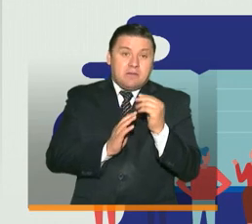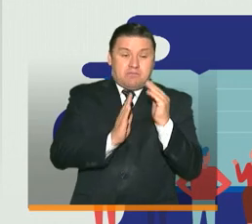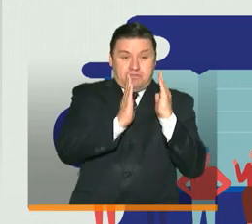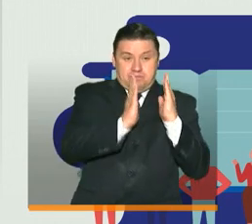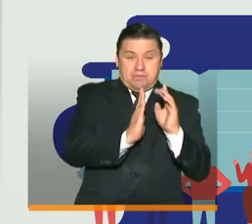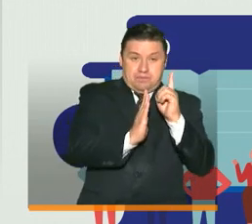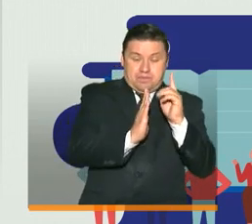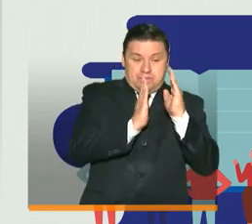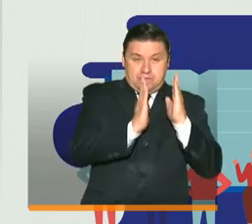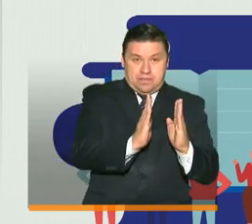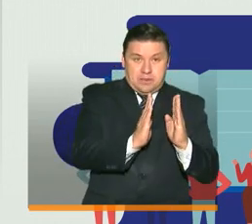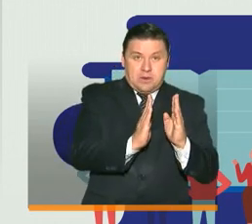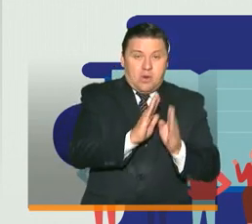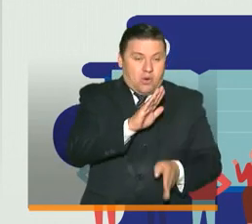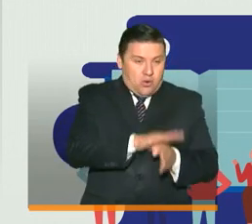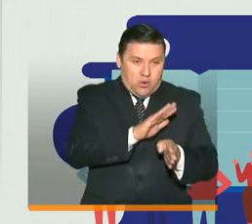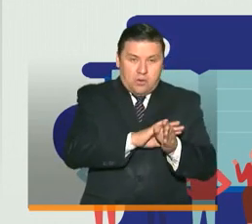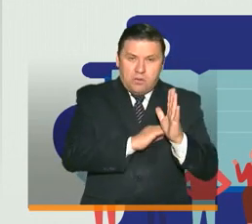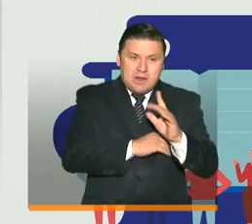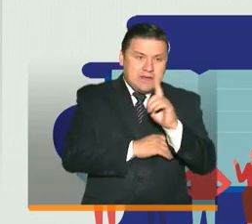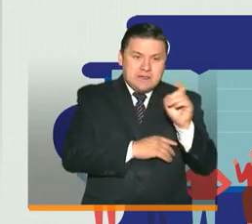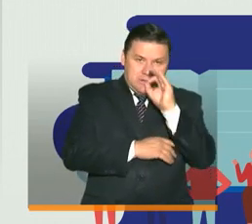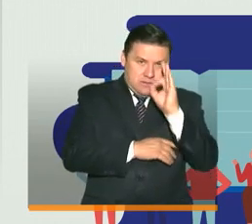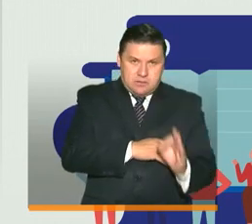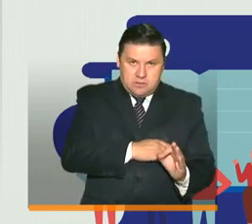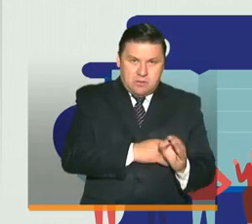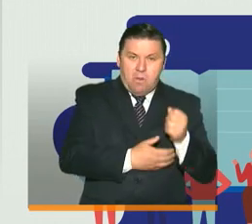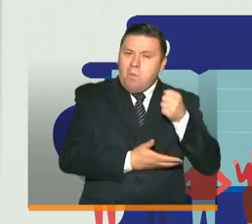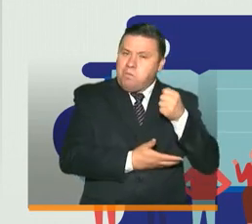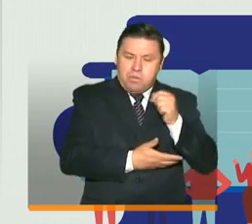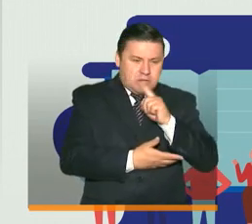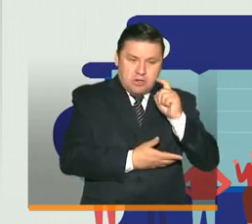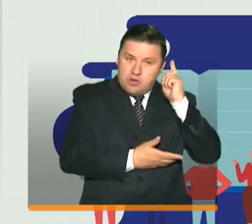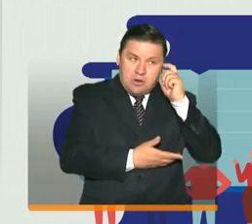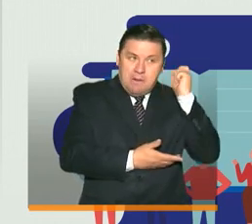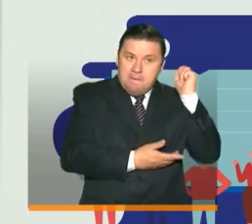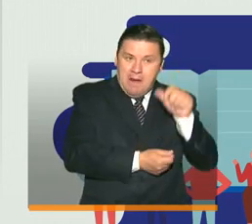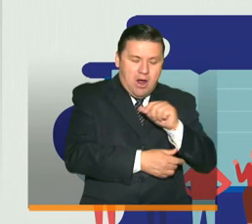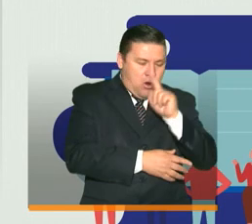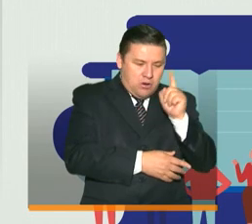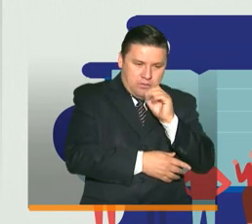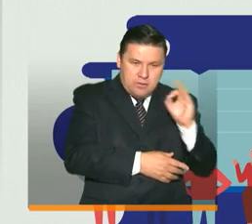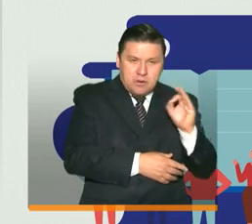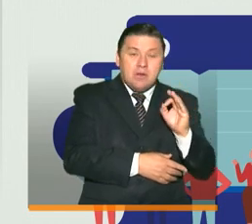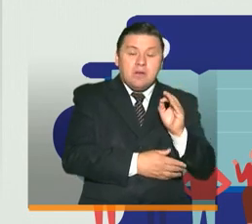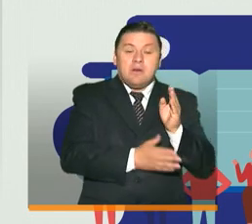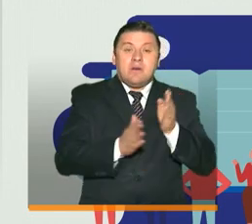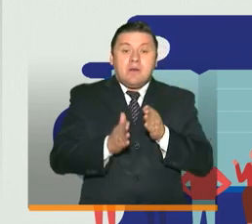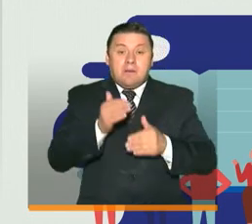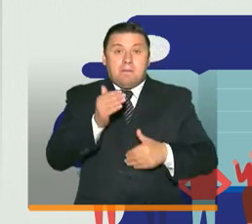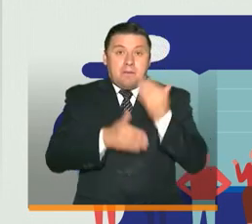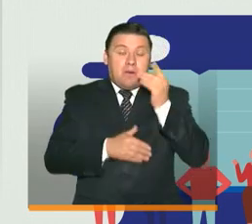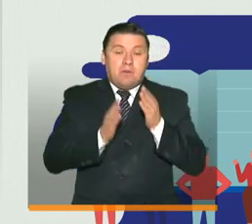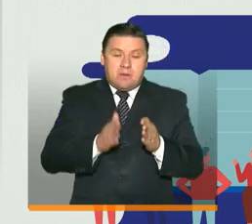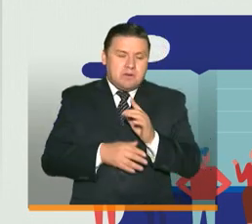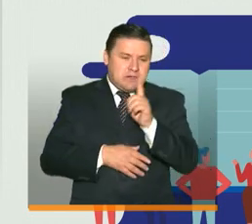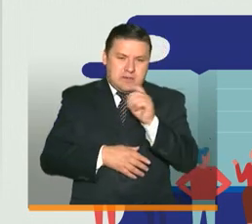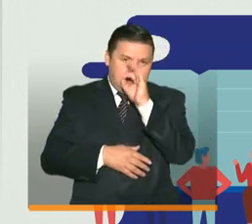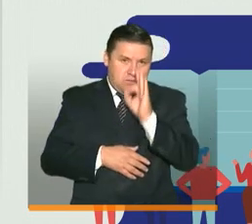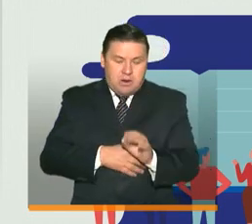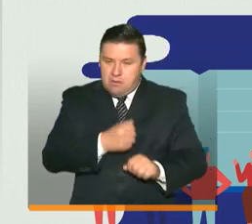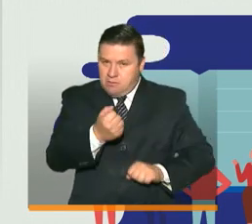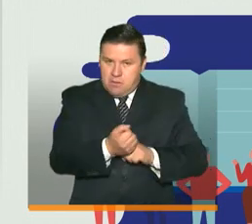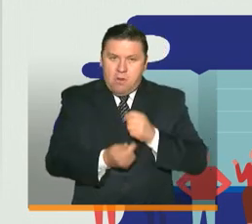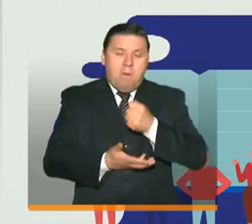líneas, la línea de formación continuada, tiene un 100% de recursos del Gobierno Nacional. La formación inicial también tiene un